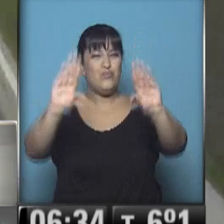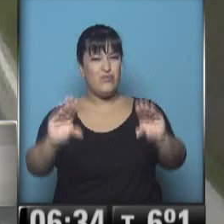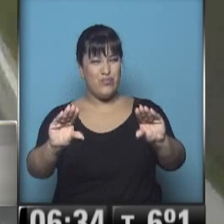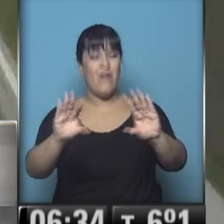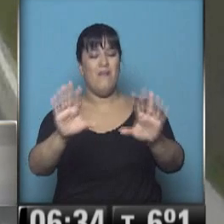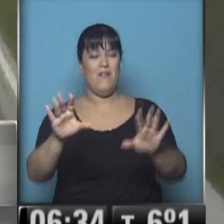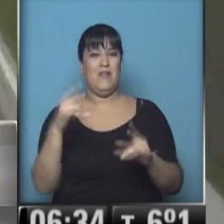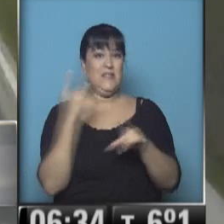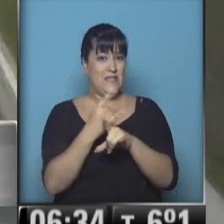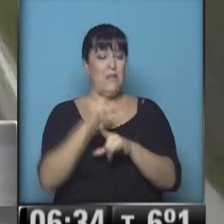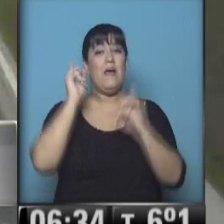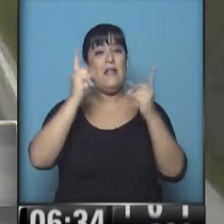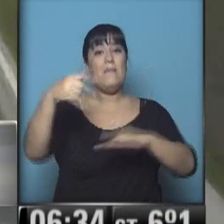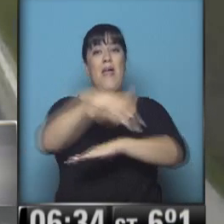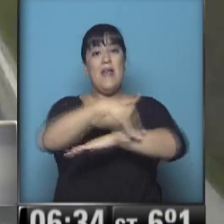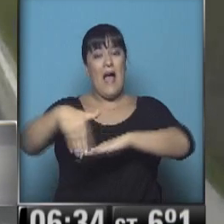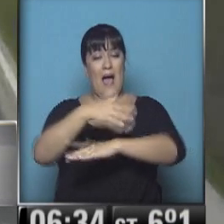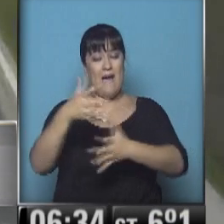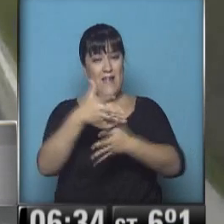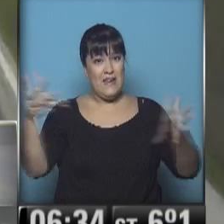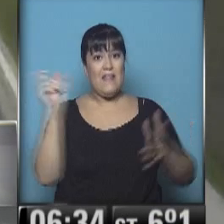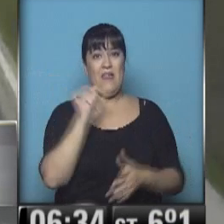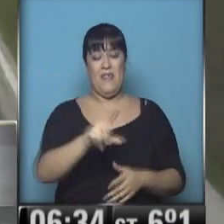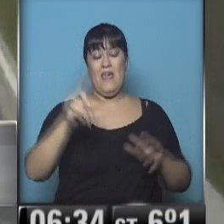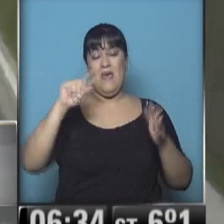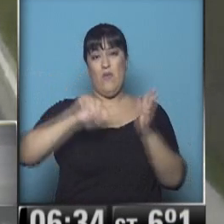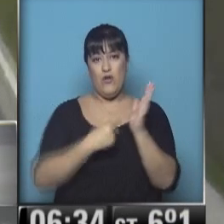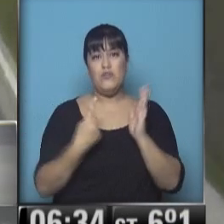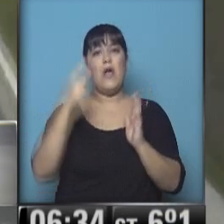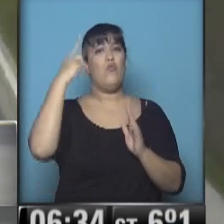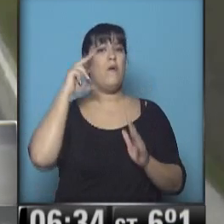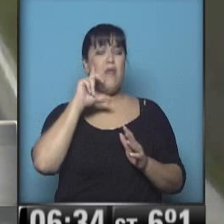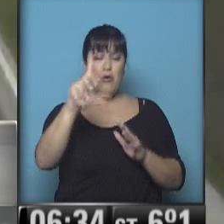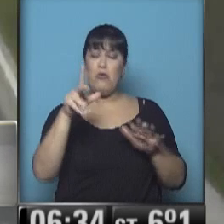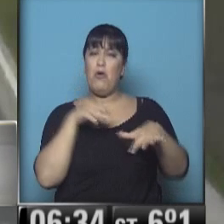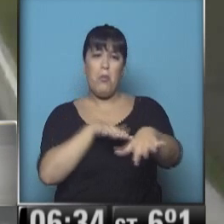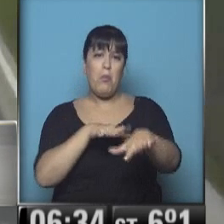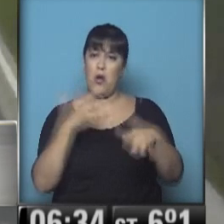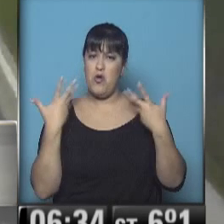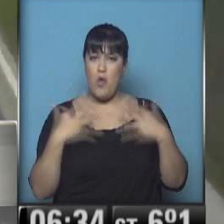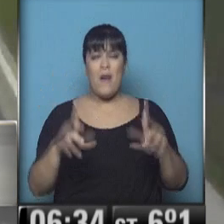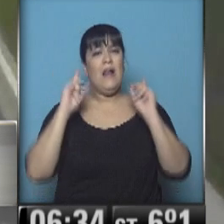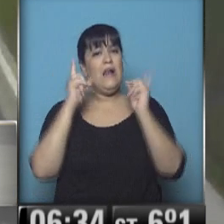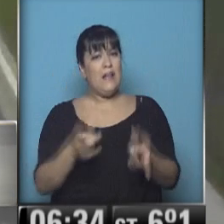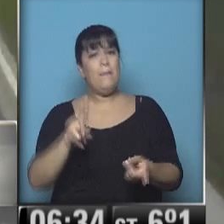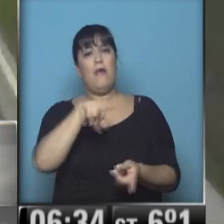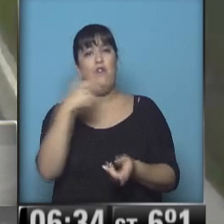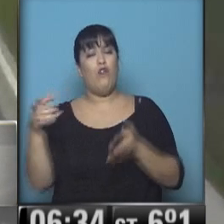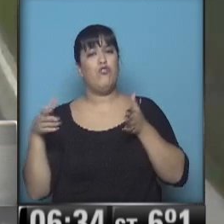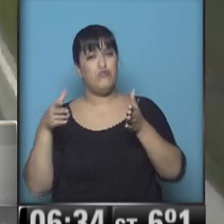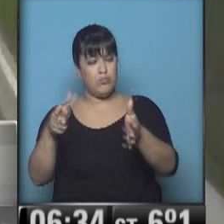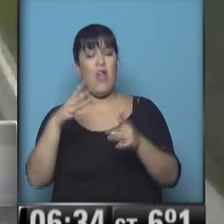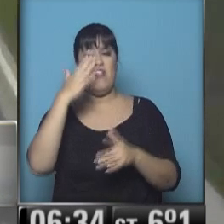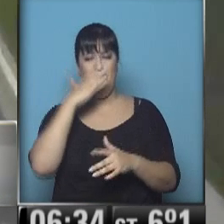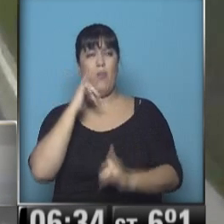las avenidas porteñas también con muy poco tránsito, la avenida 9 de Julio. Y lo mismo ocurre también en los distintos corredores que enseguida